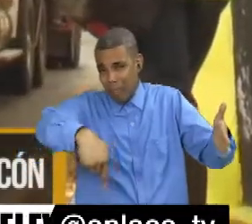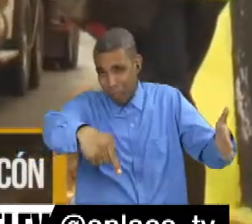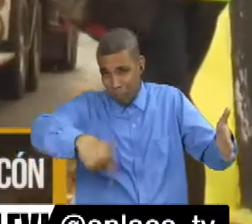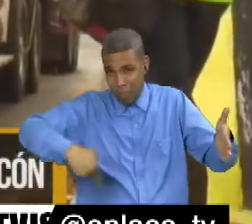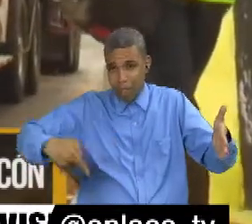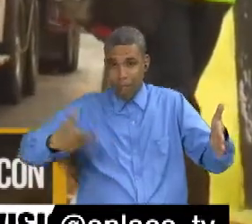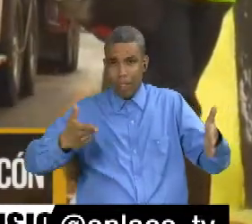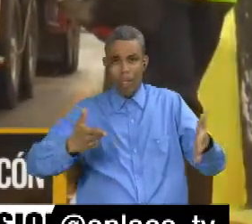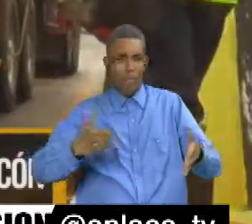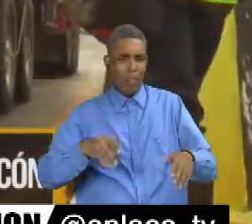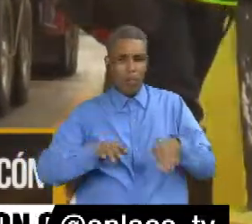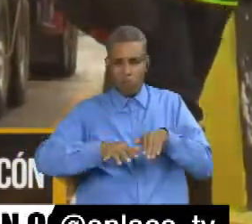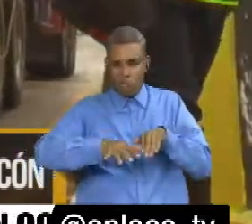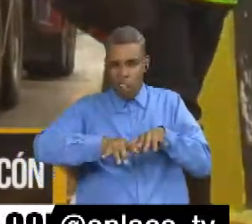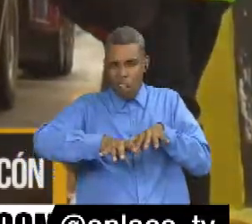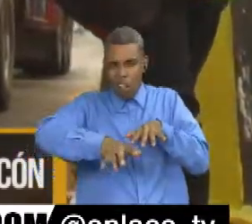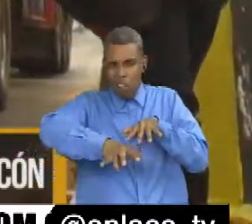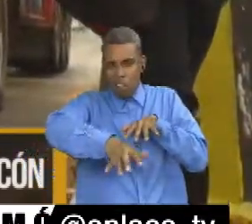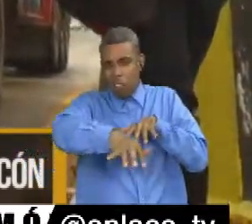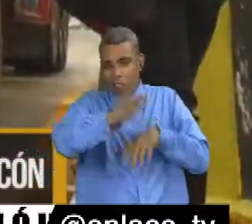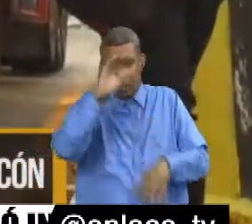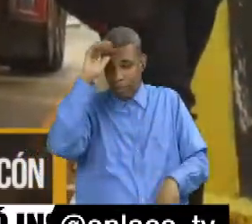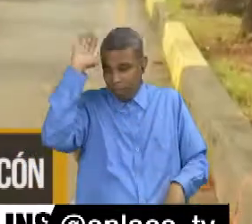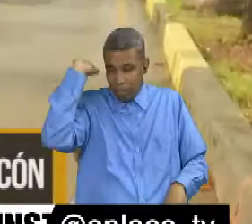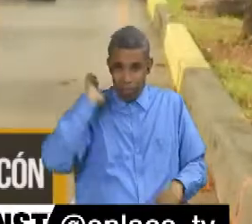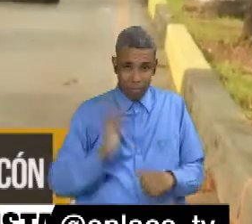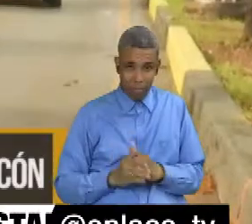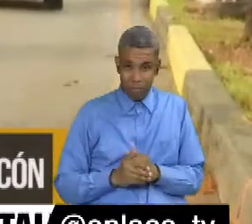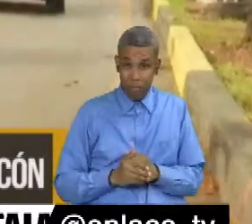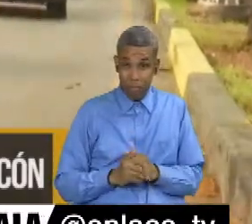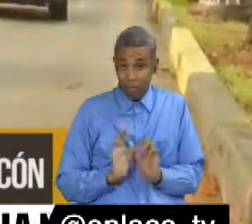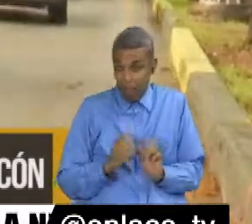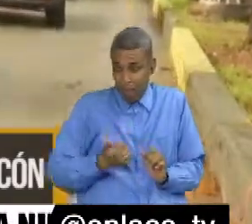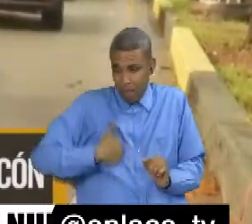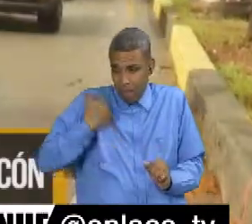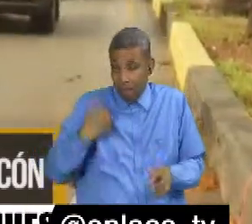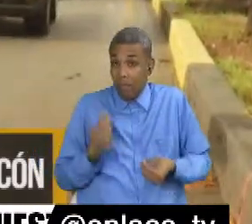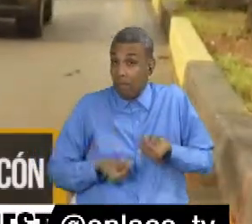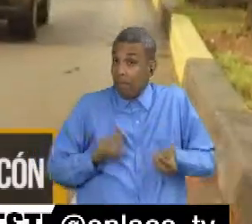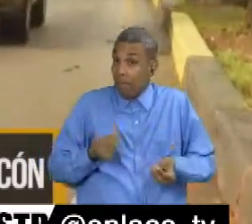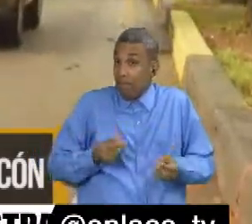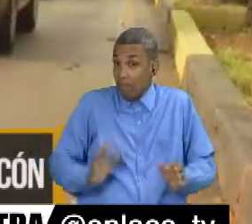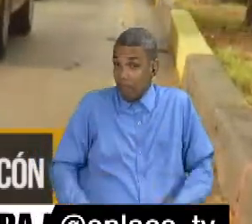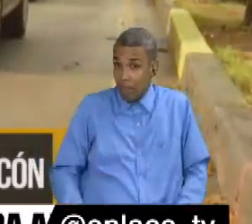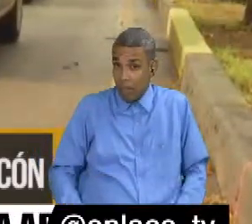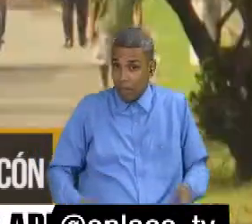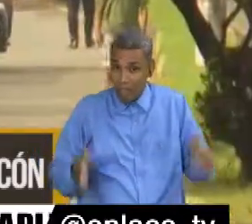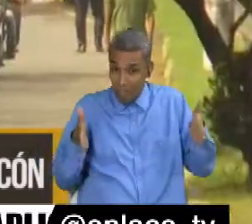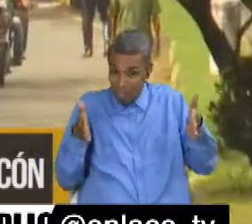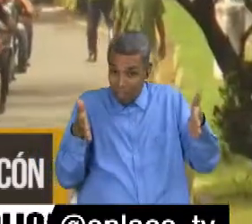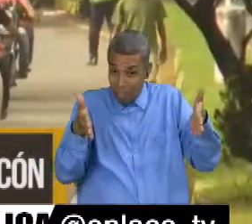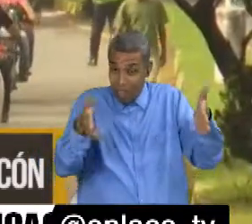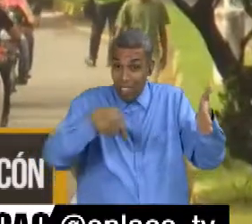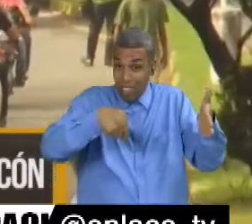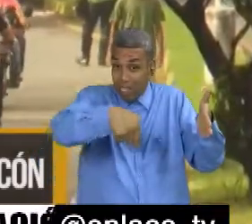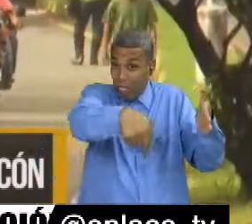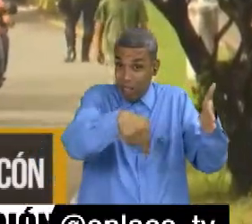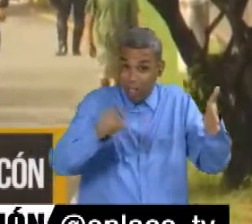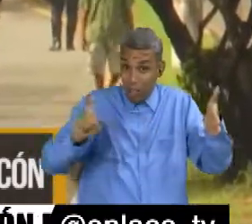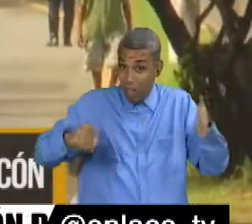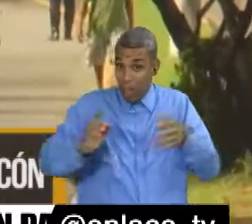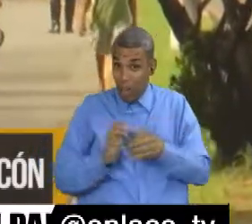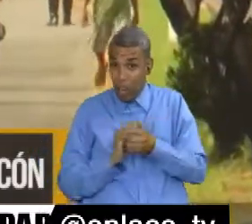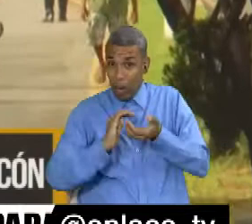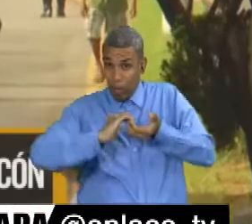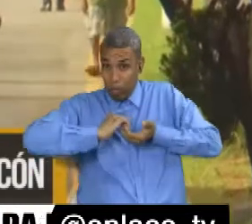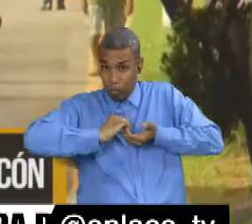por esa vía. Y nos tomamos la decisión de meternos por aquí porque tenemos que entregar las cargas a las empresas y llamado es que